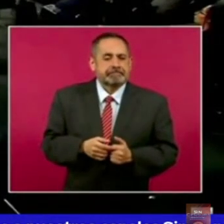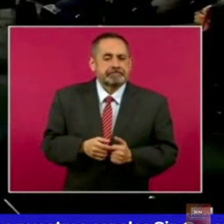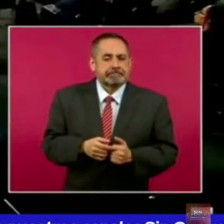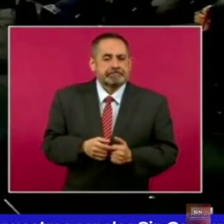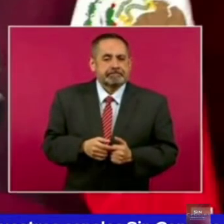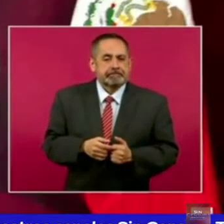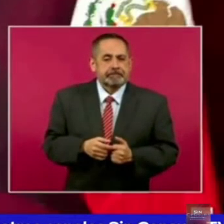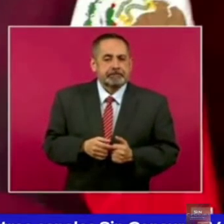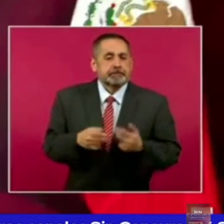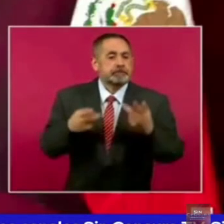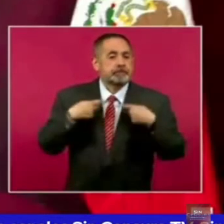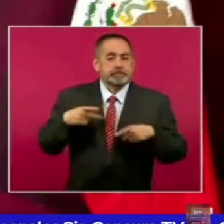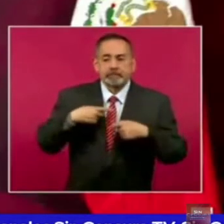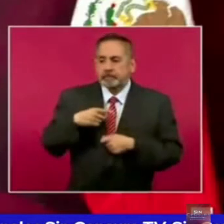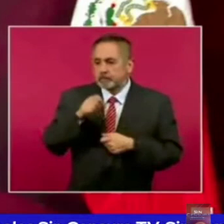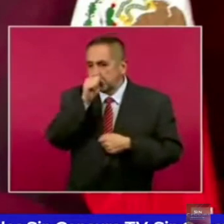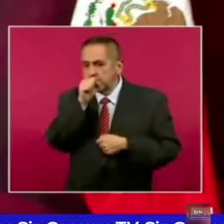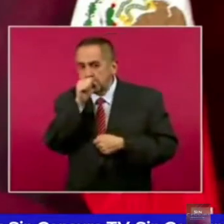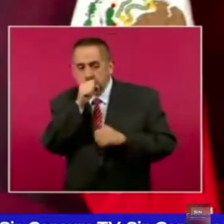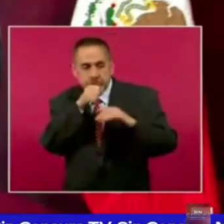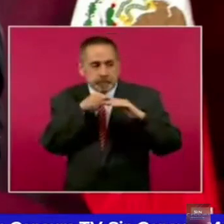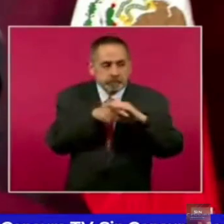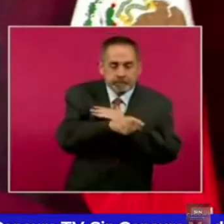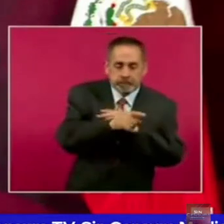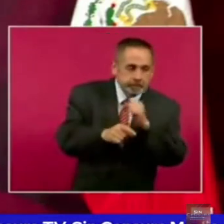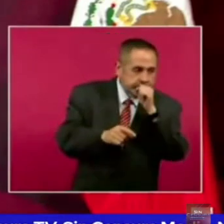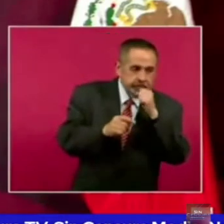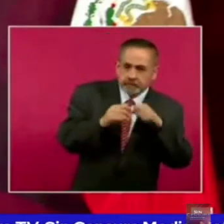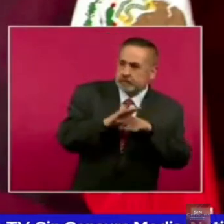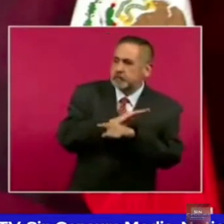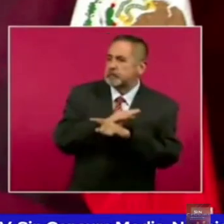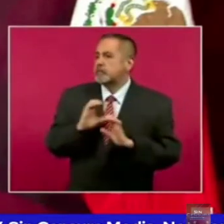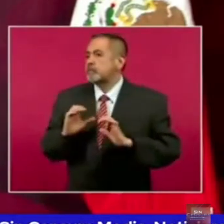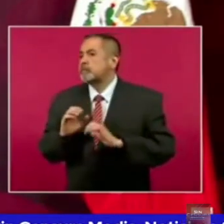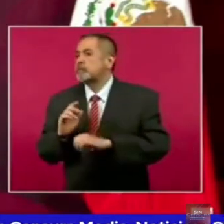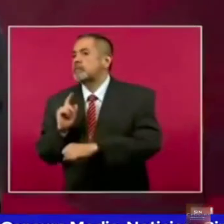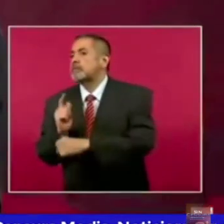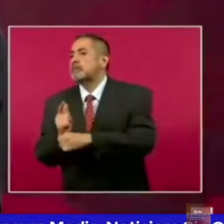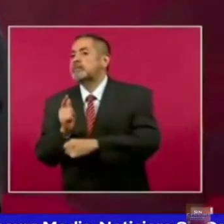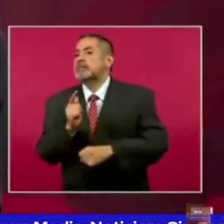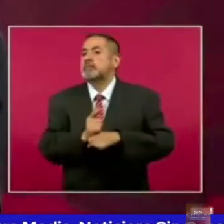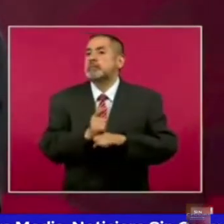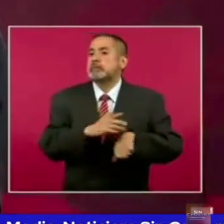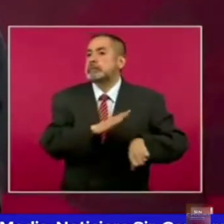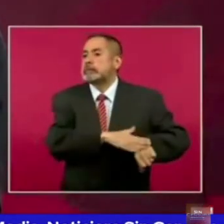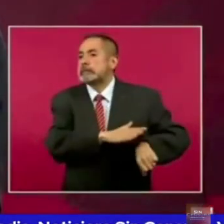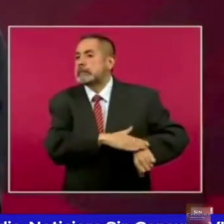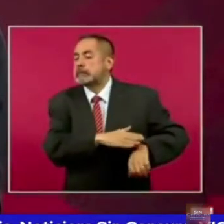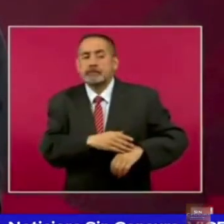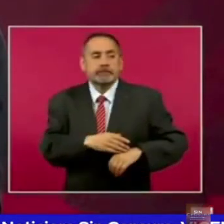los informantes sobre todos los vuelos